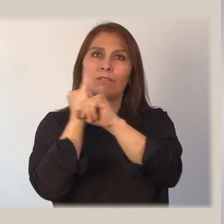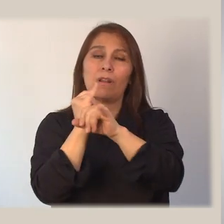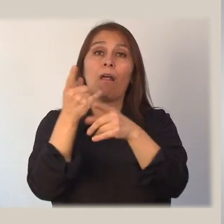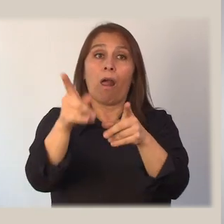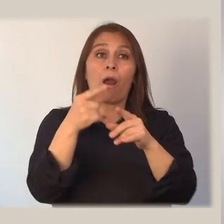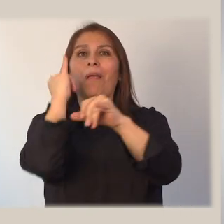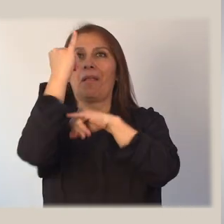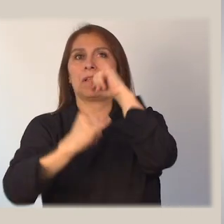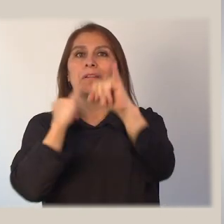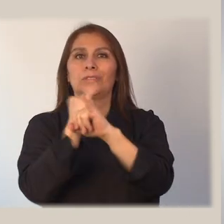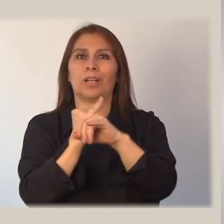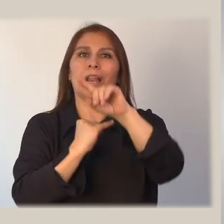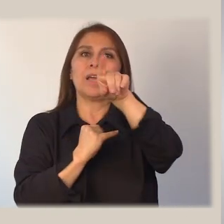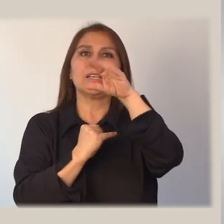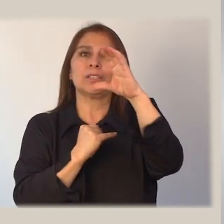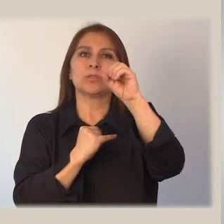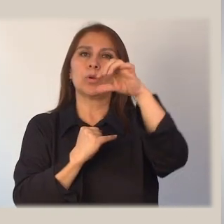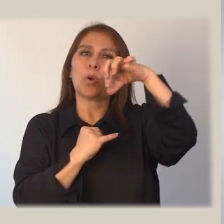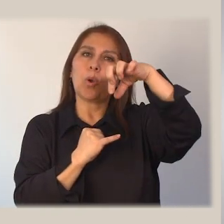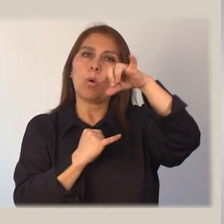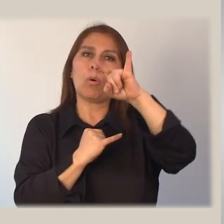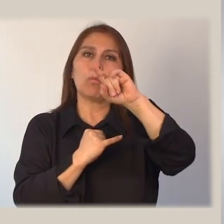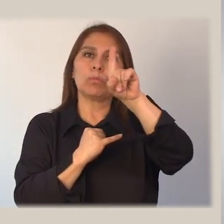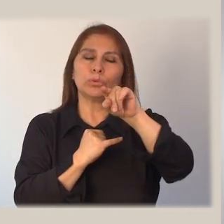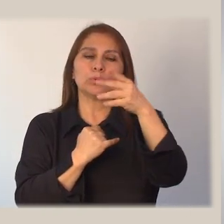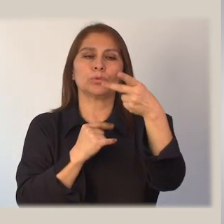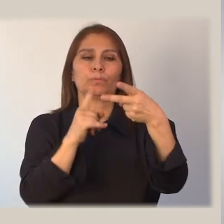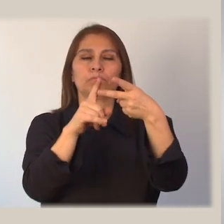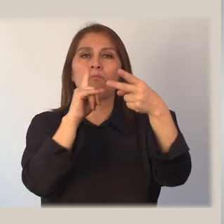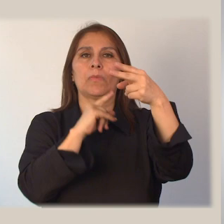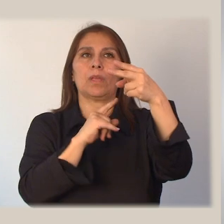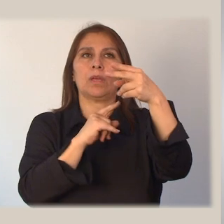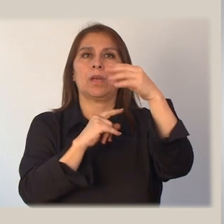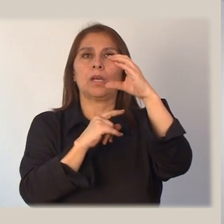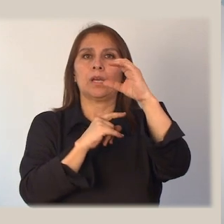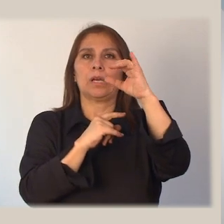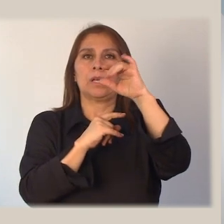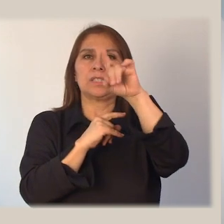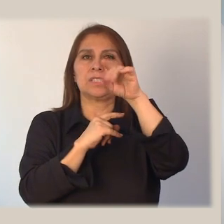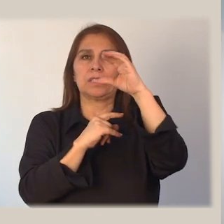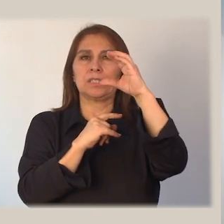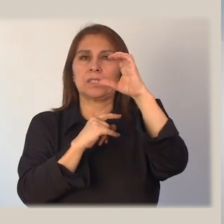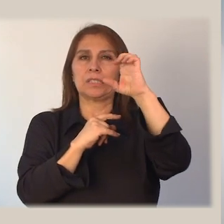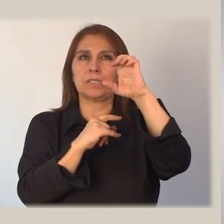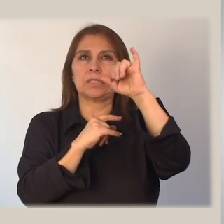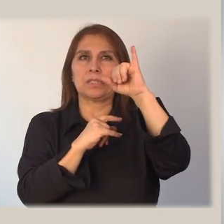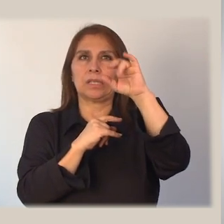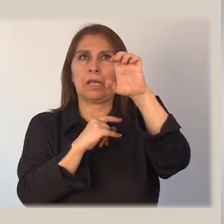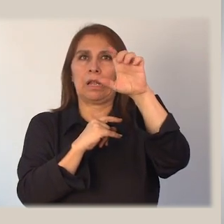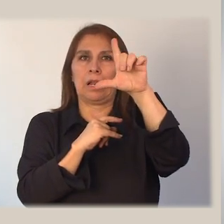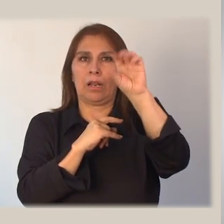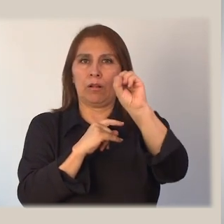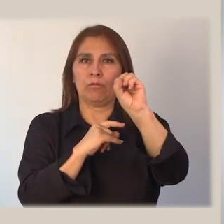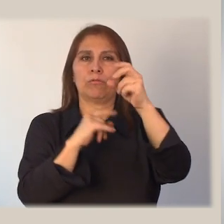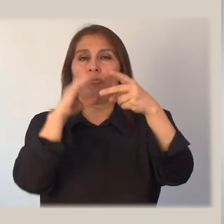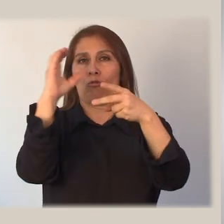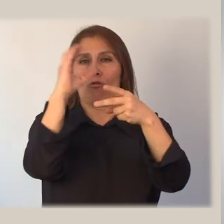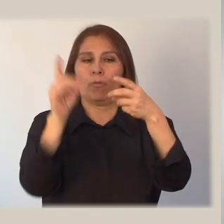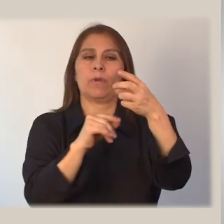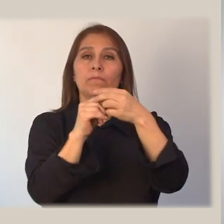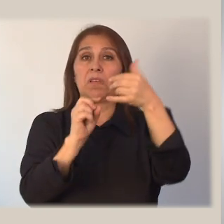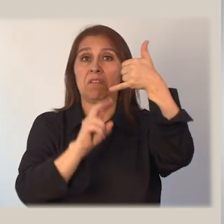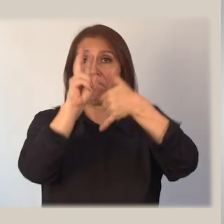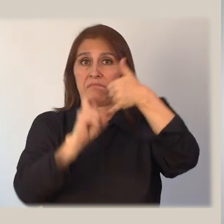citación nacionales e internacionales como Scopus, Cielo Colombia y Publindex de Colciencias. Otras revistas se